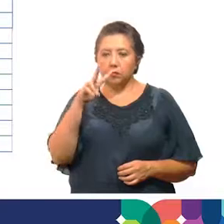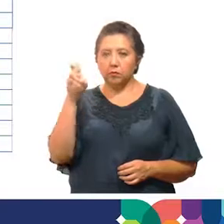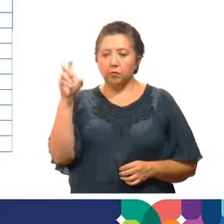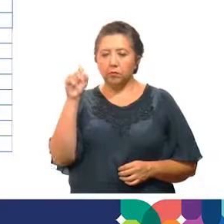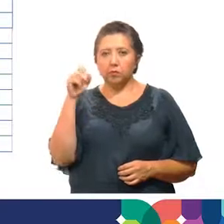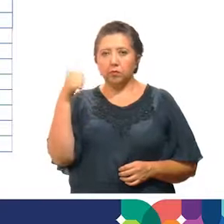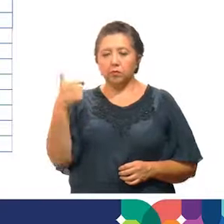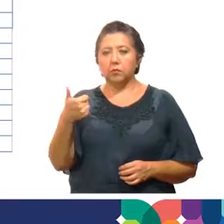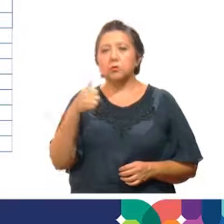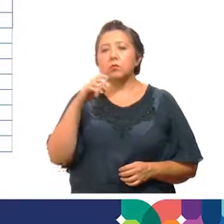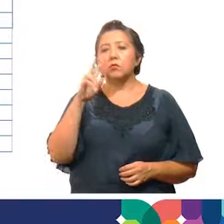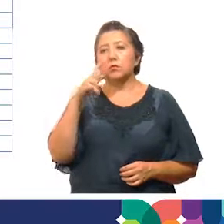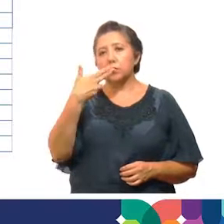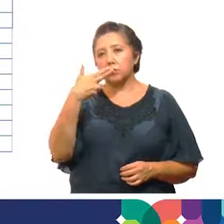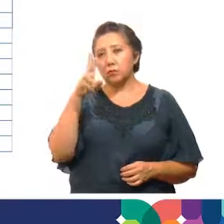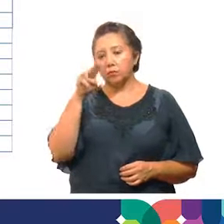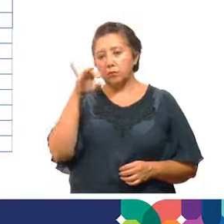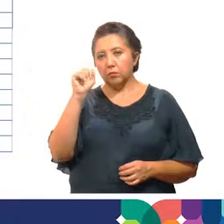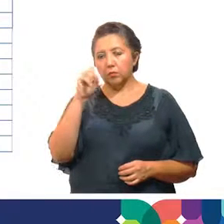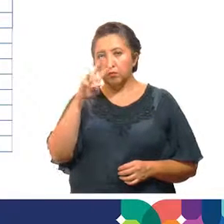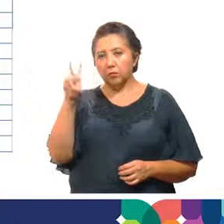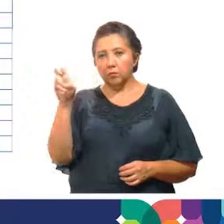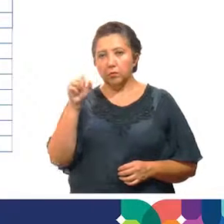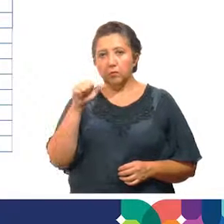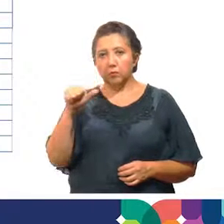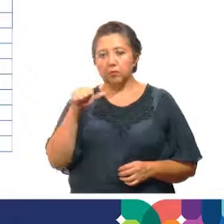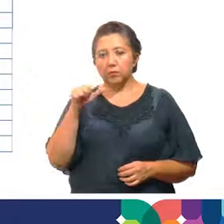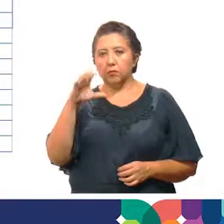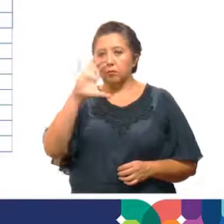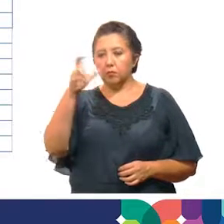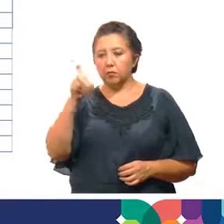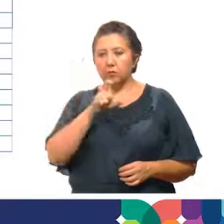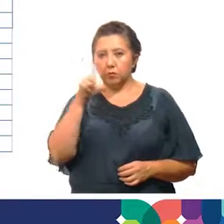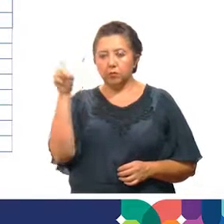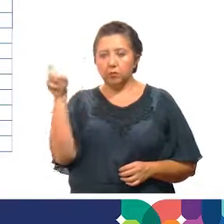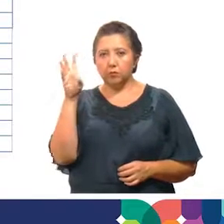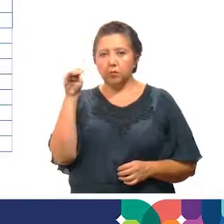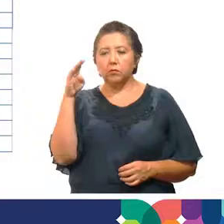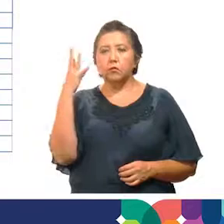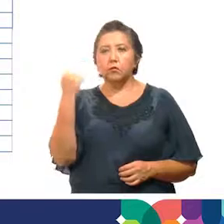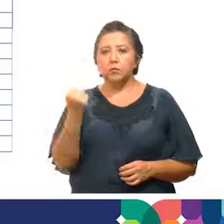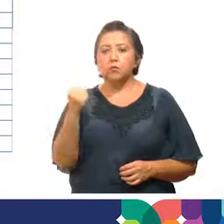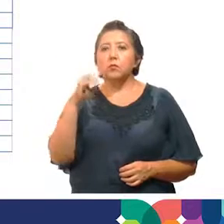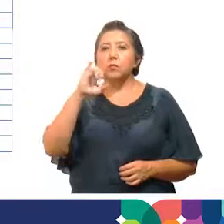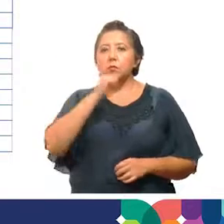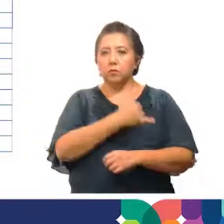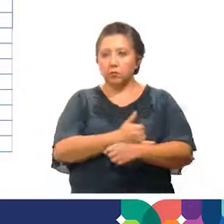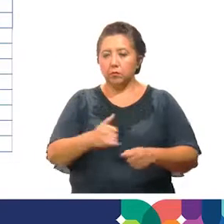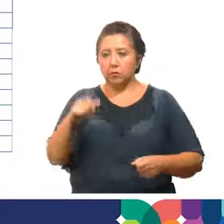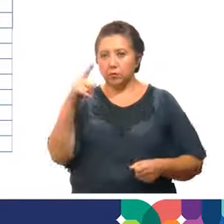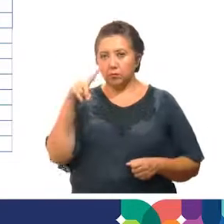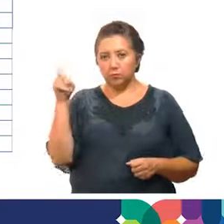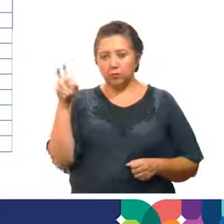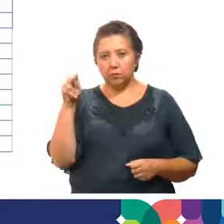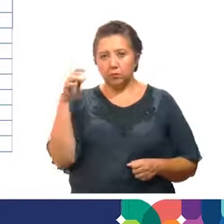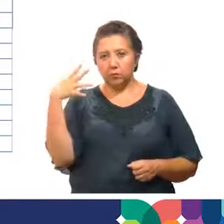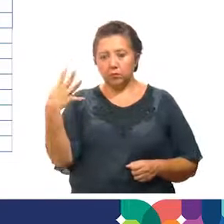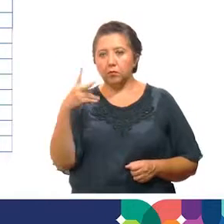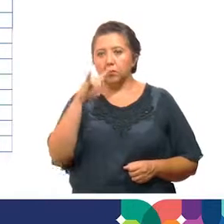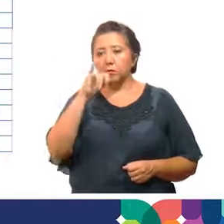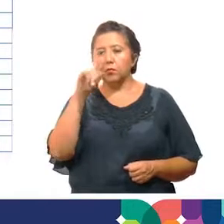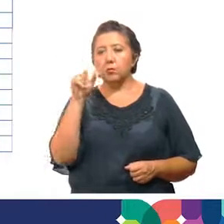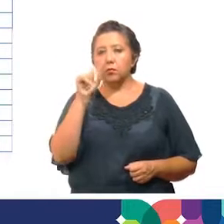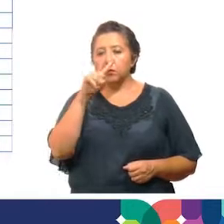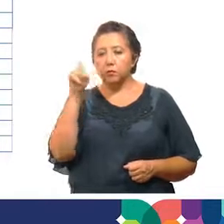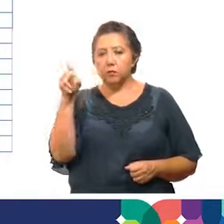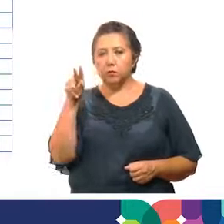226, Junucmá 216, Chemash 199, Izamal 184, Buxot